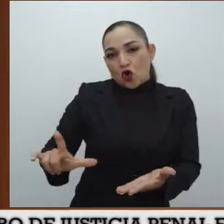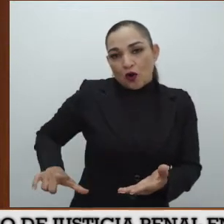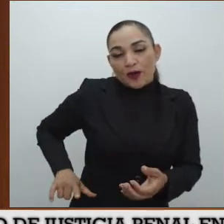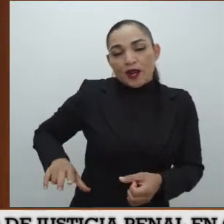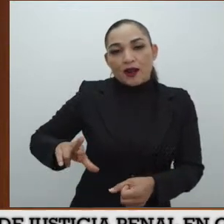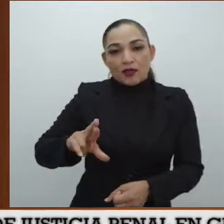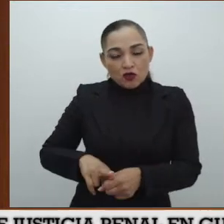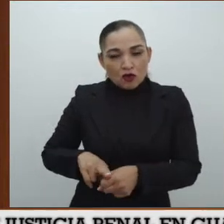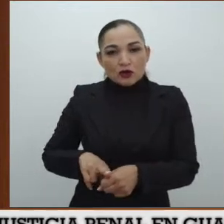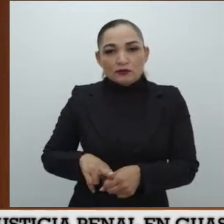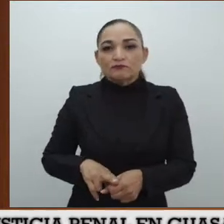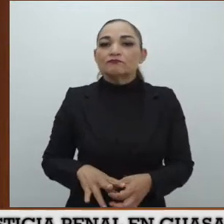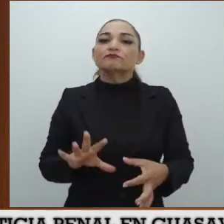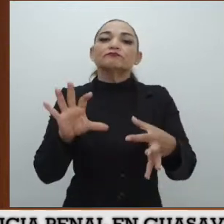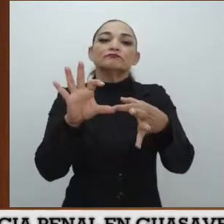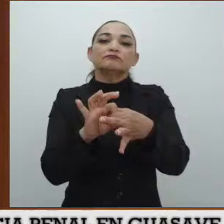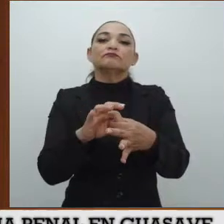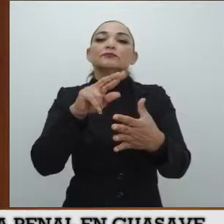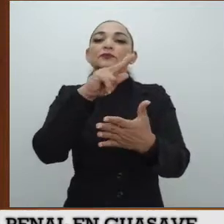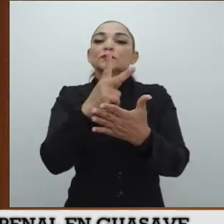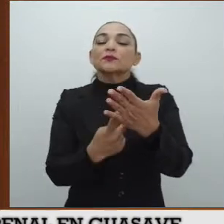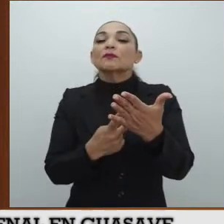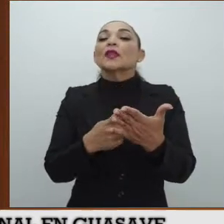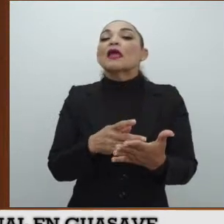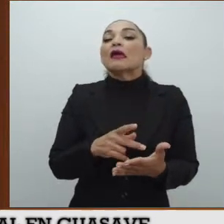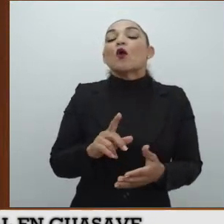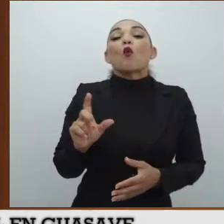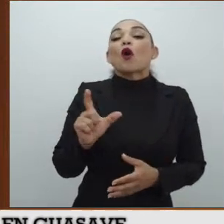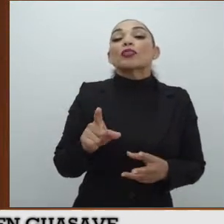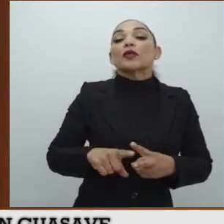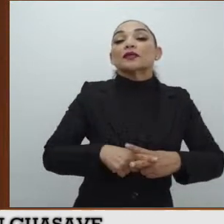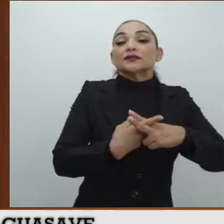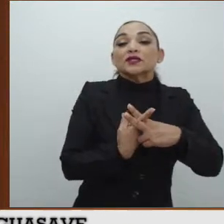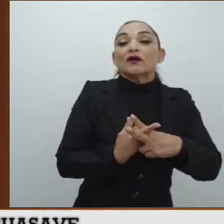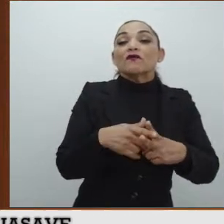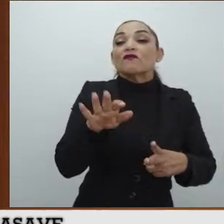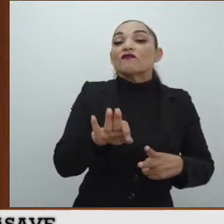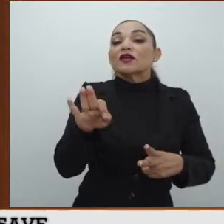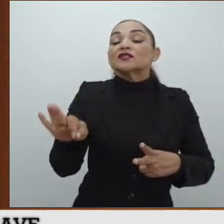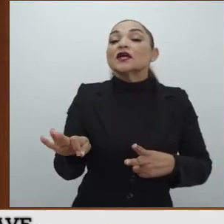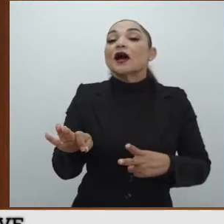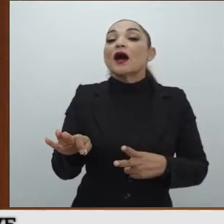indicaba como fecha de inicio para mayo 2020,